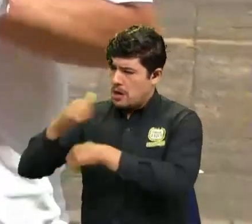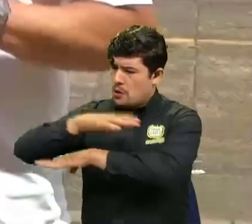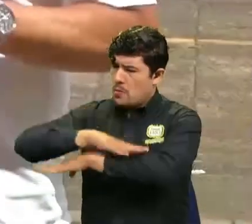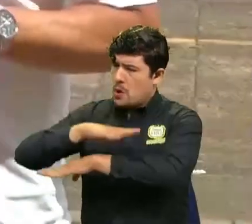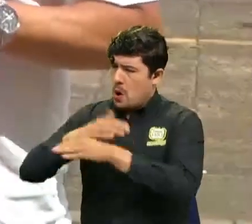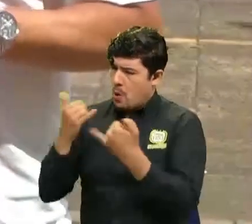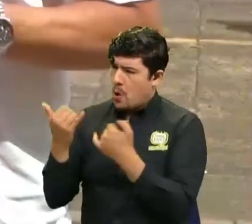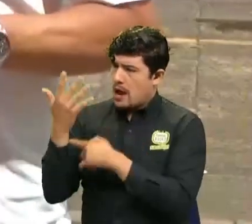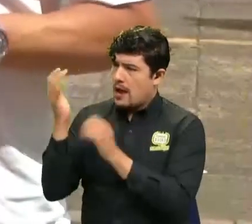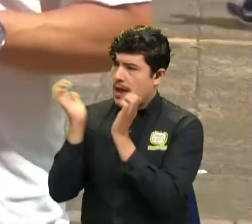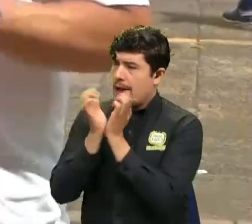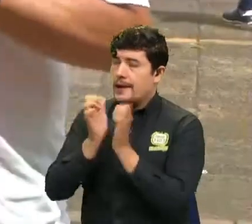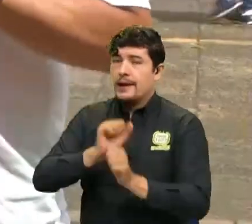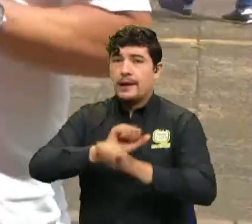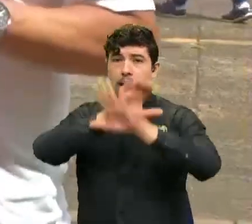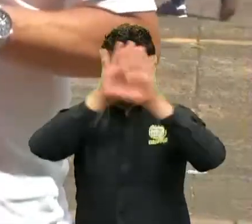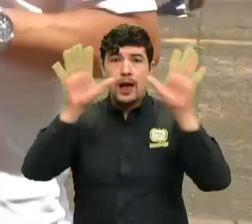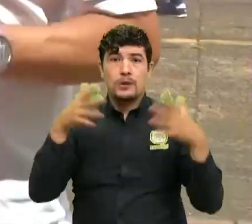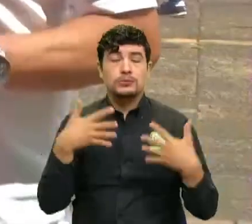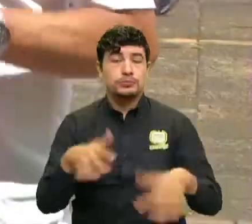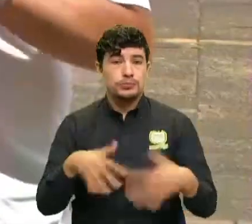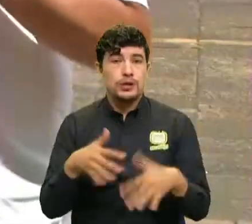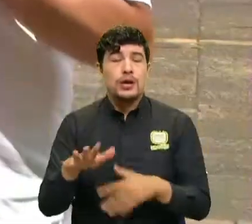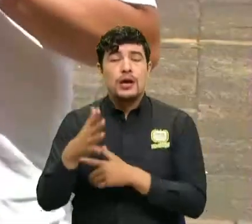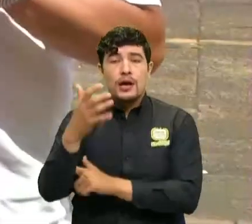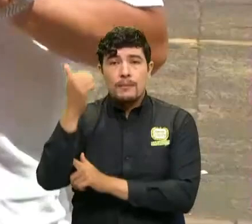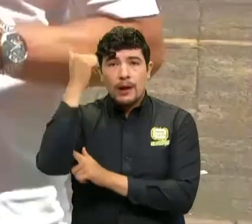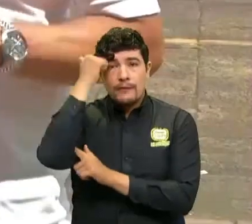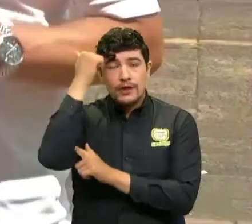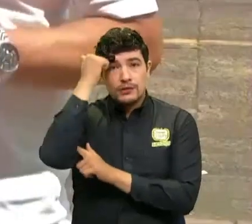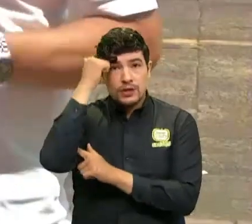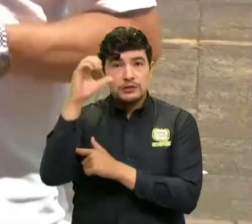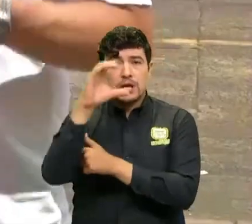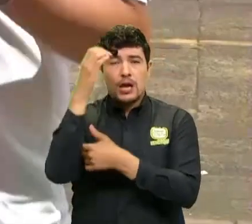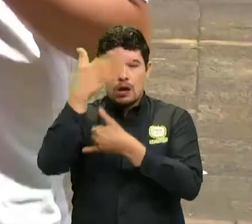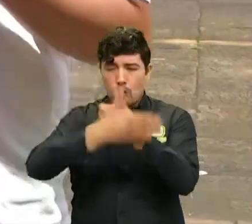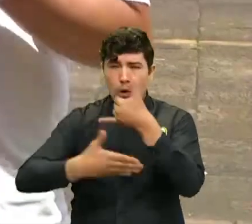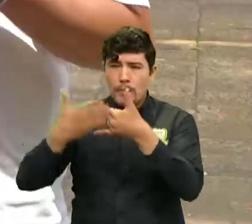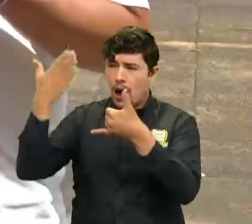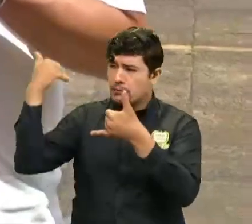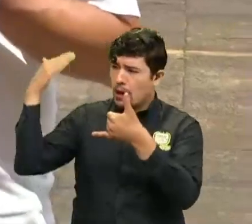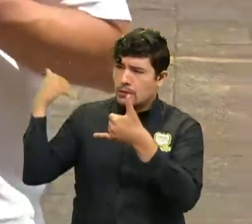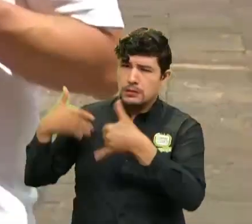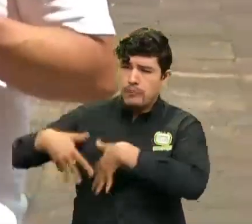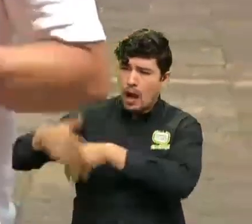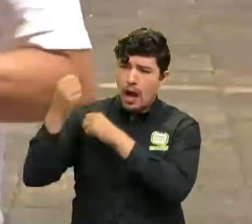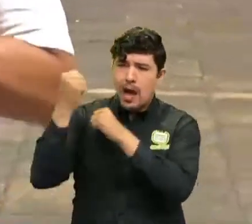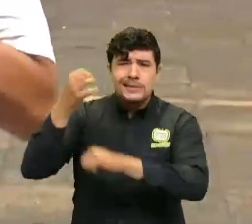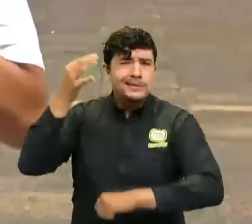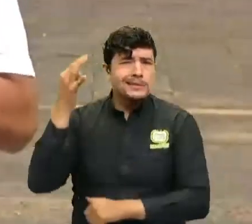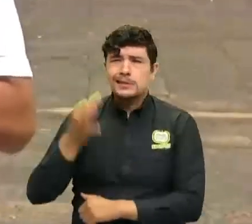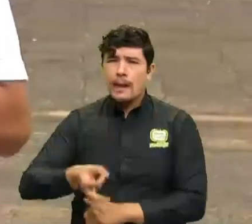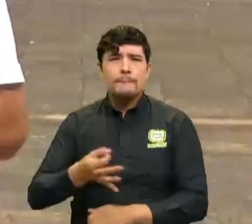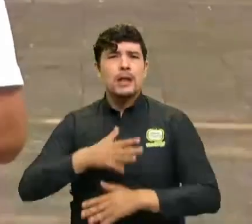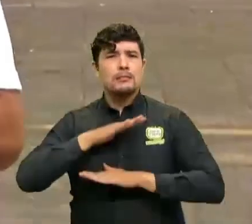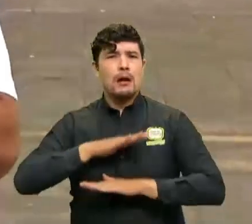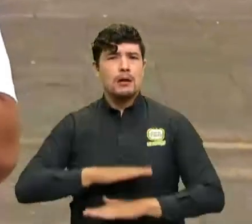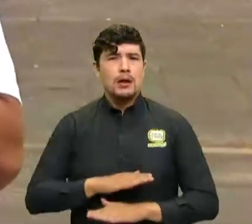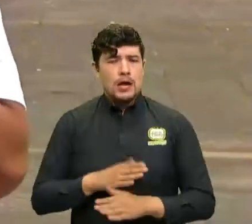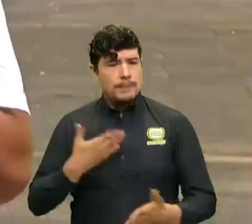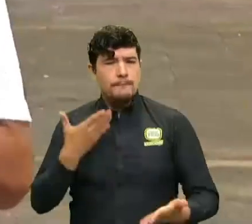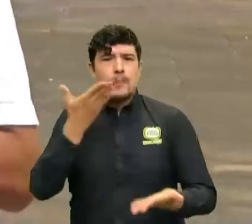Claro, los maestros de Colombia siempre hemos protestado de forma pacífica. Nuestras propuestas siempre han sido con